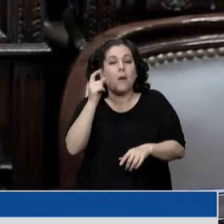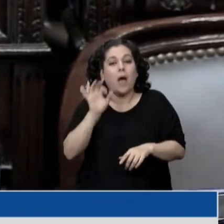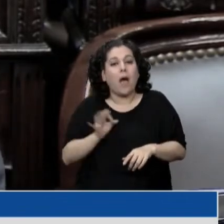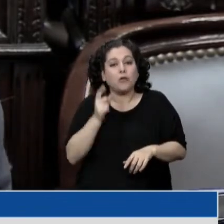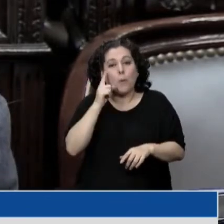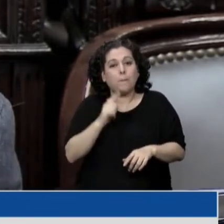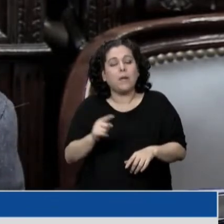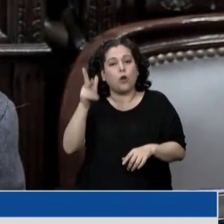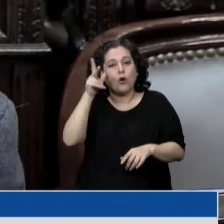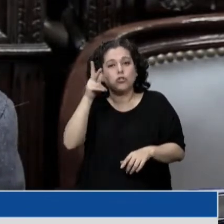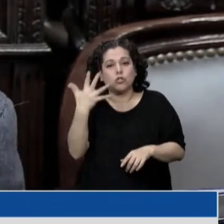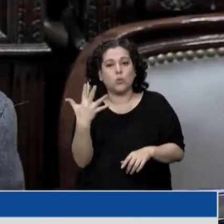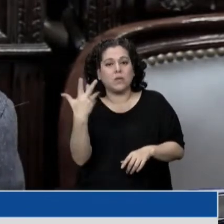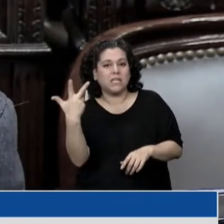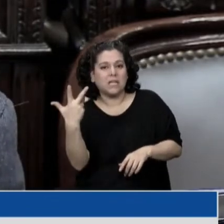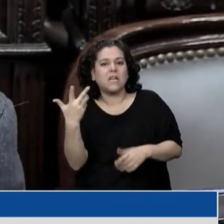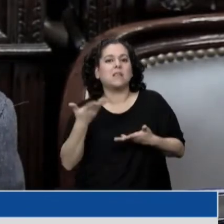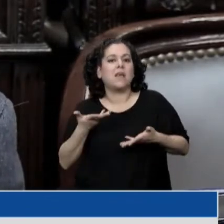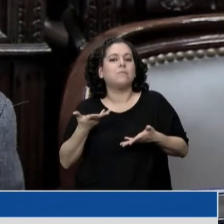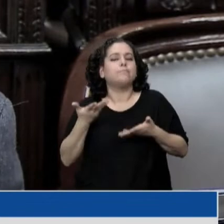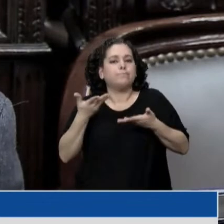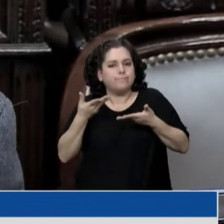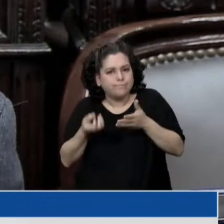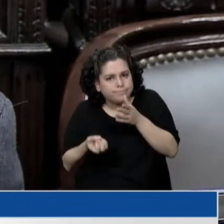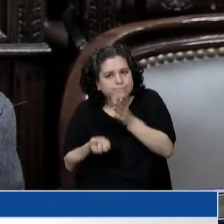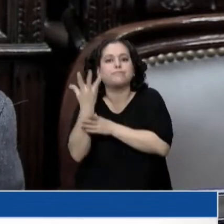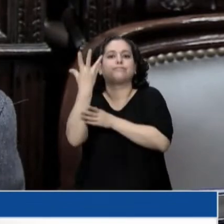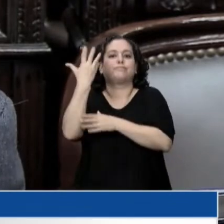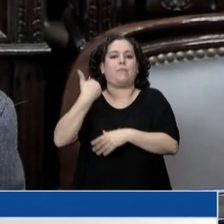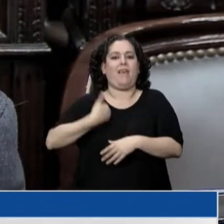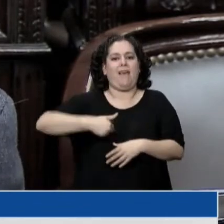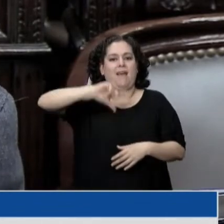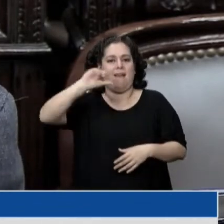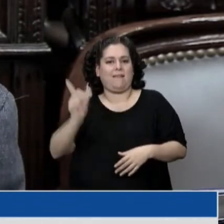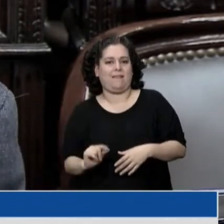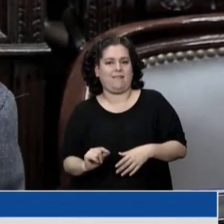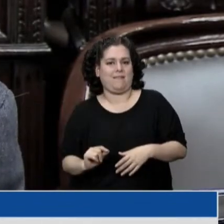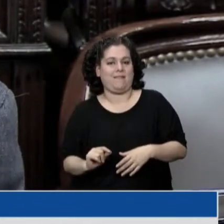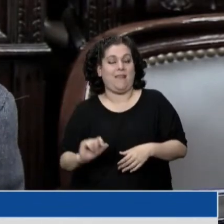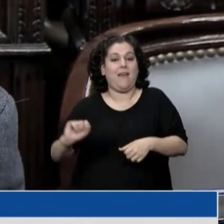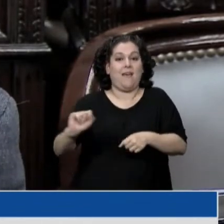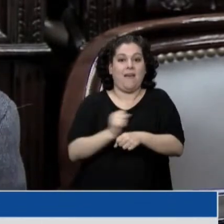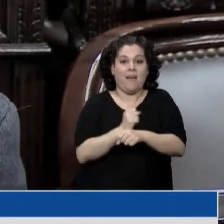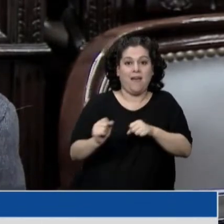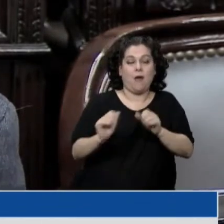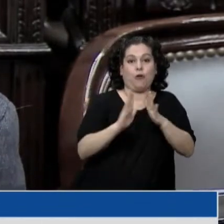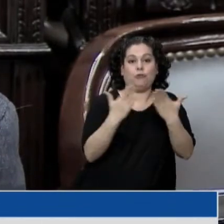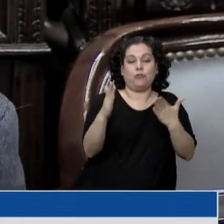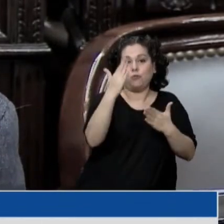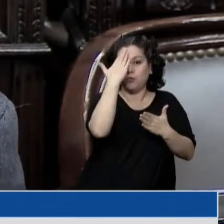1853 nació nuestro querido país. Nació,